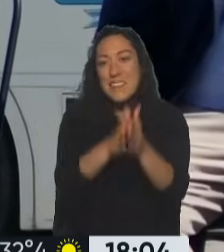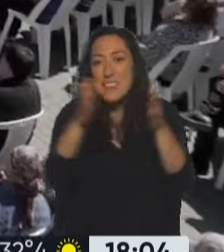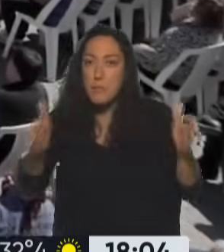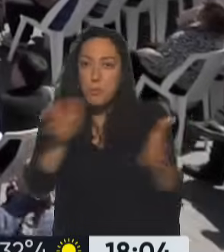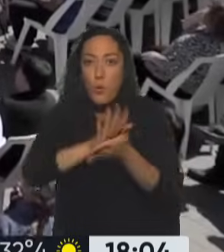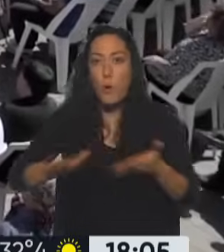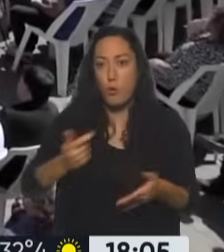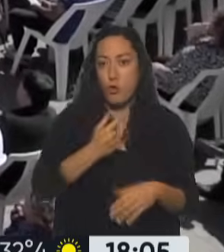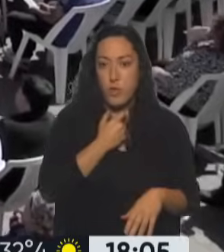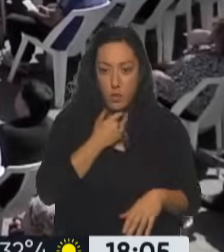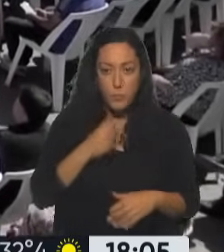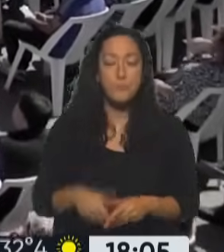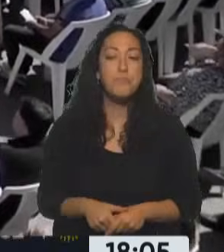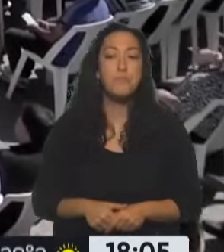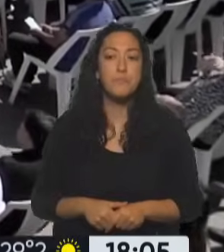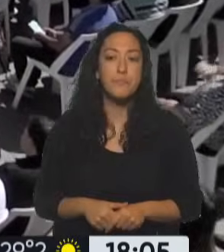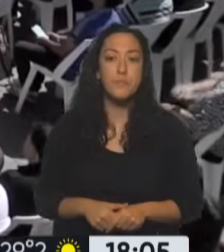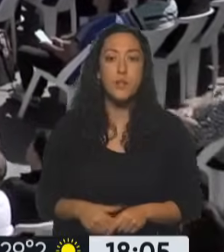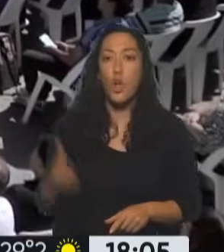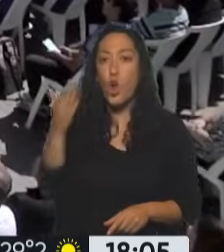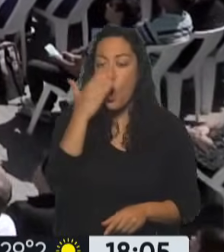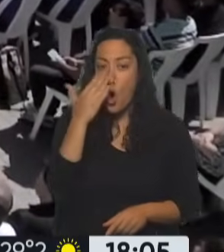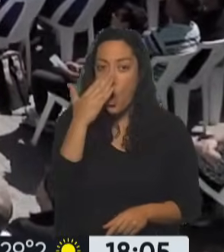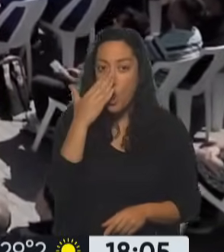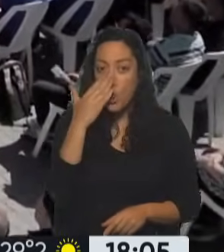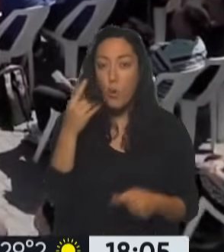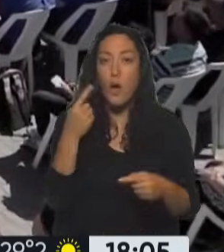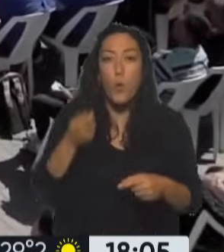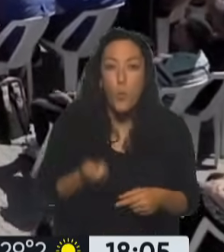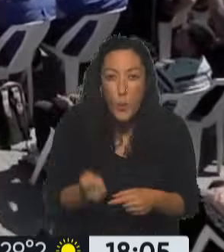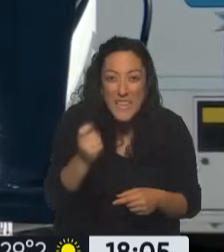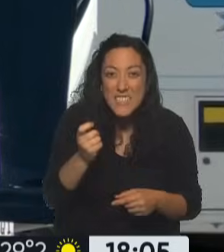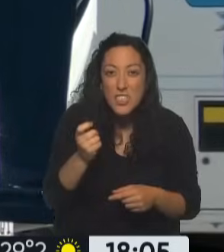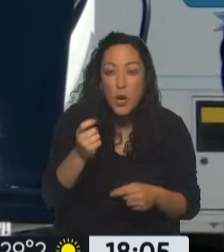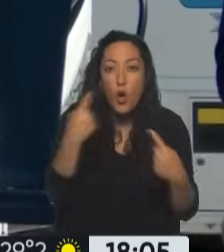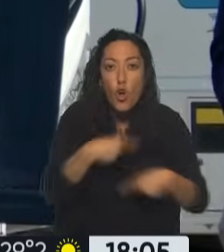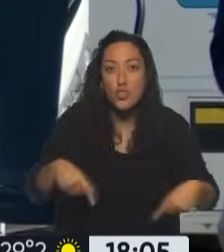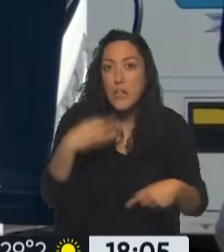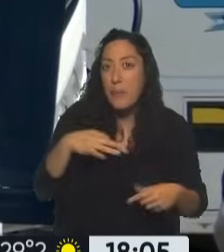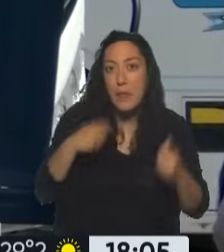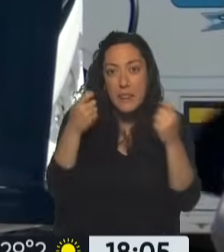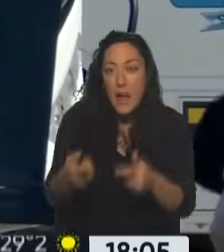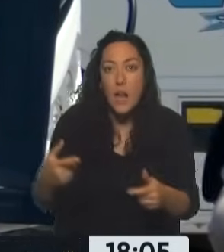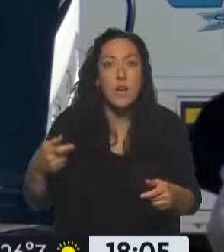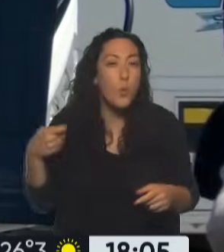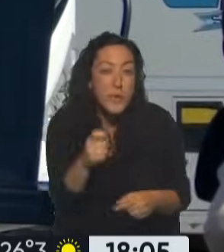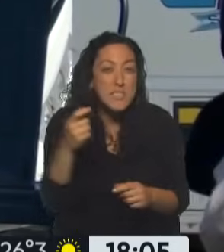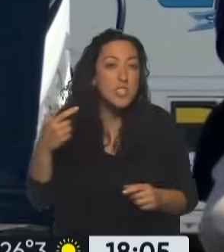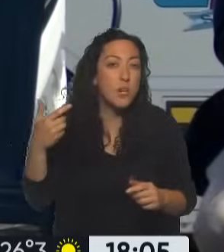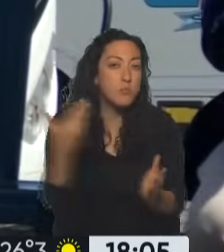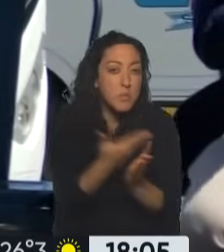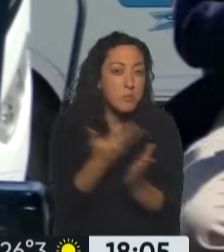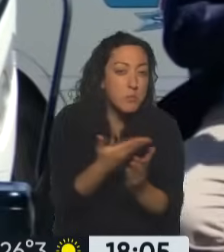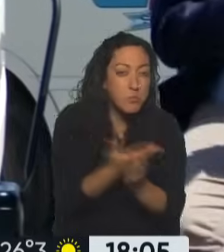etapa. Quiero que nunca más Córdoba tenga que hacer juicio para tener lo que le corresponde. Quiero que